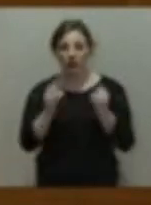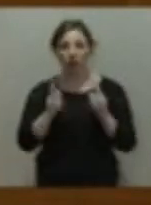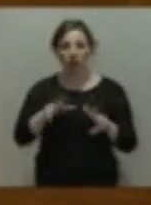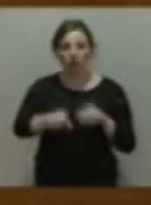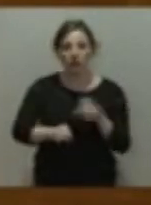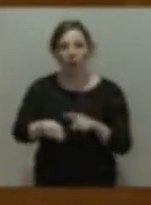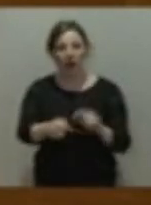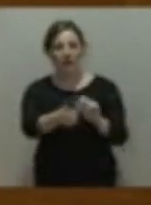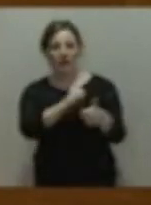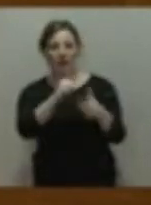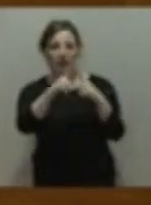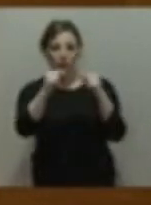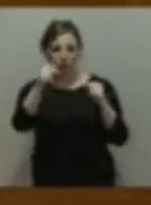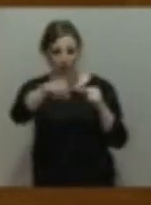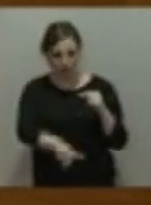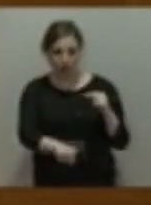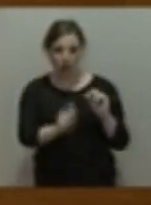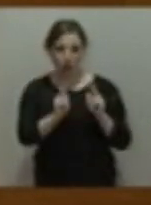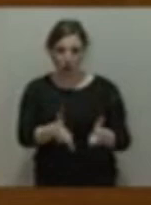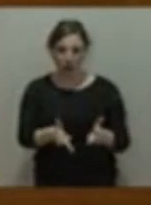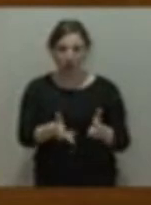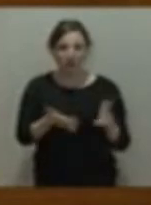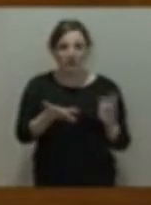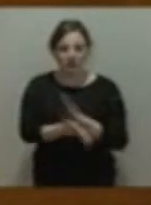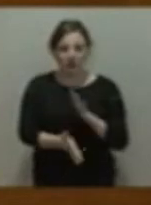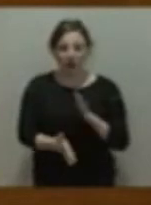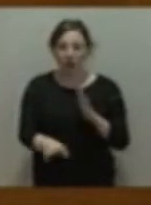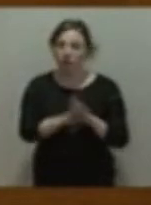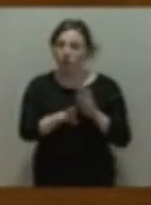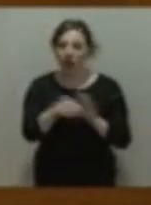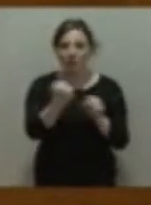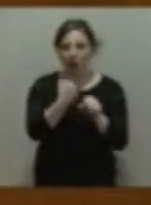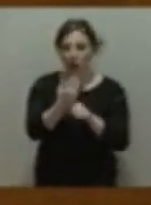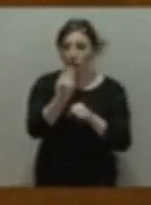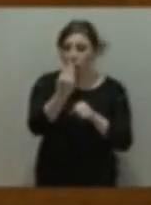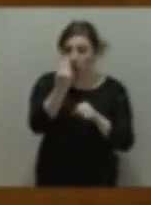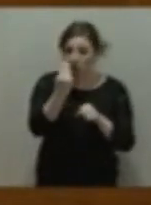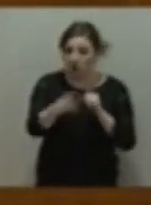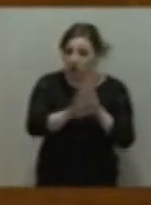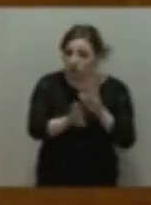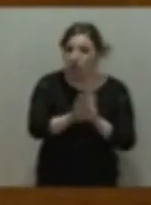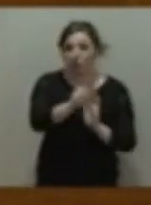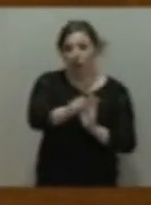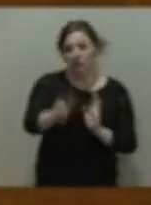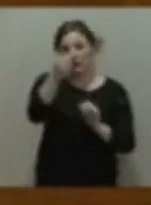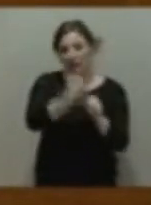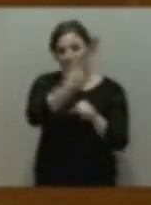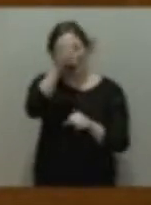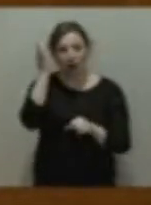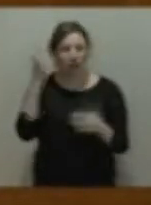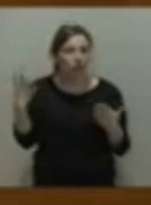hotelera asturiana, que mantenga a la vez los empleos de todas y todos sus trabajadoras y